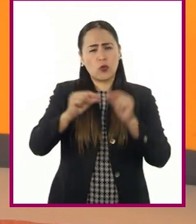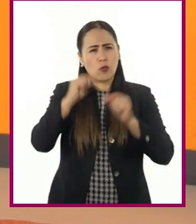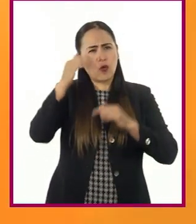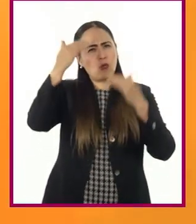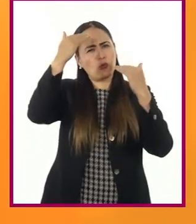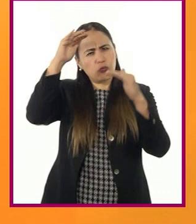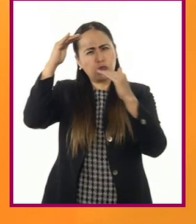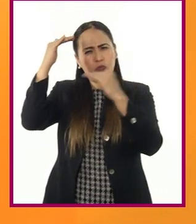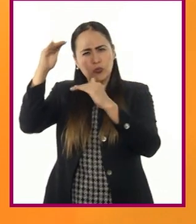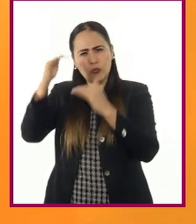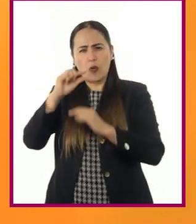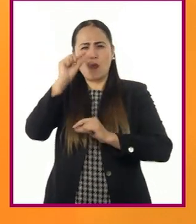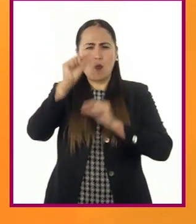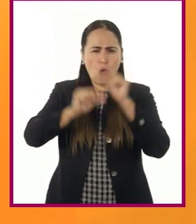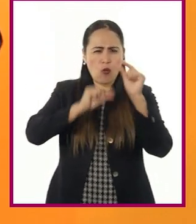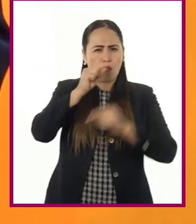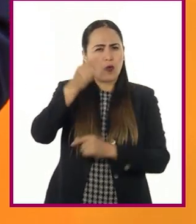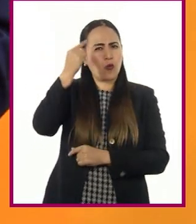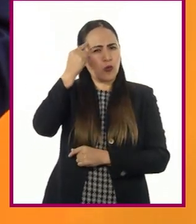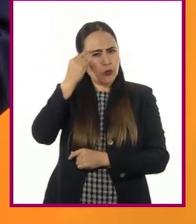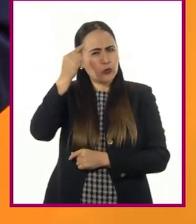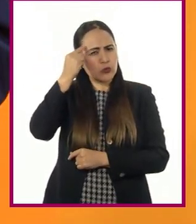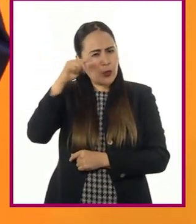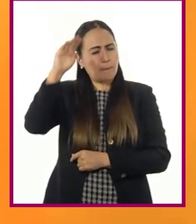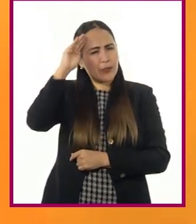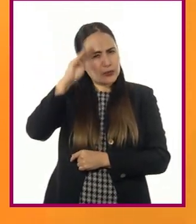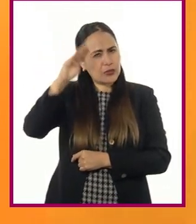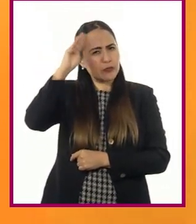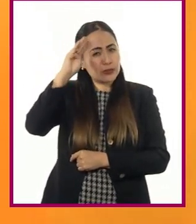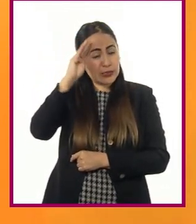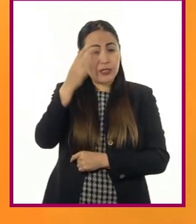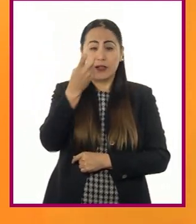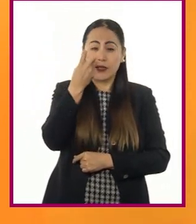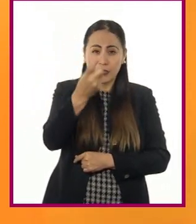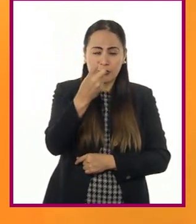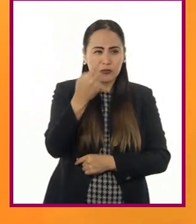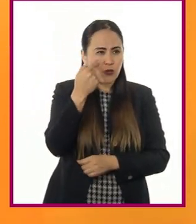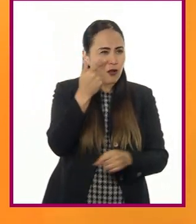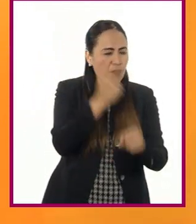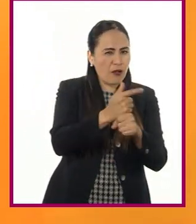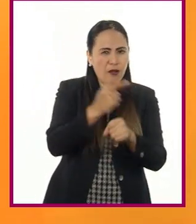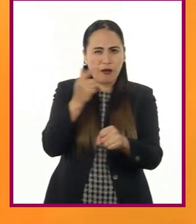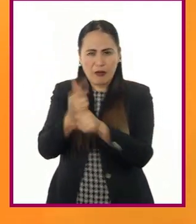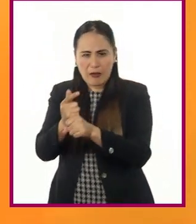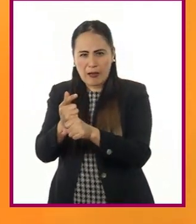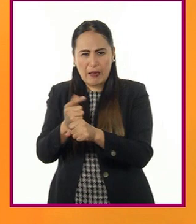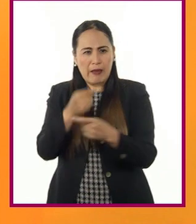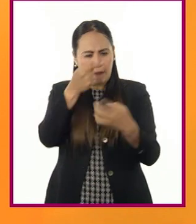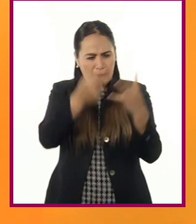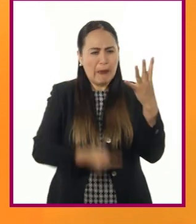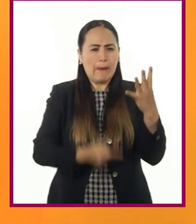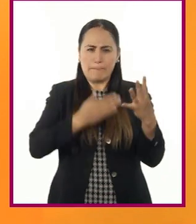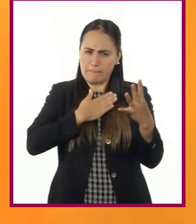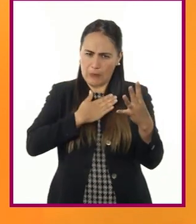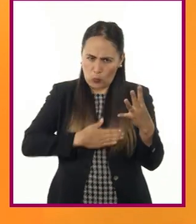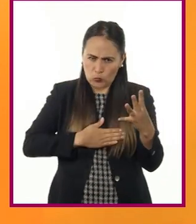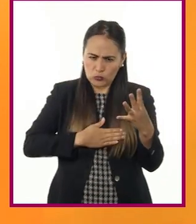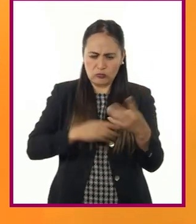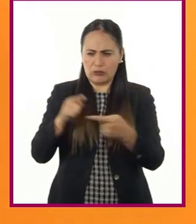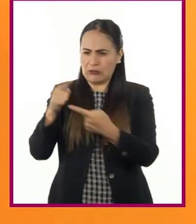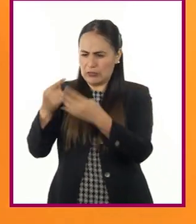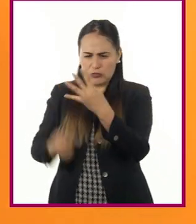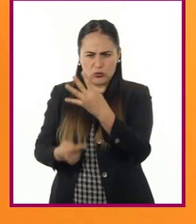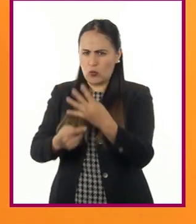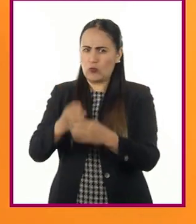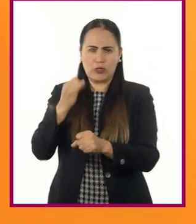crece. Y eso facilita que seamos capaces de distinguir entre lo justo e